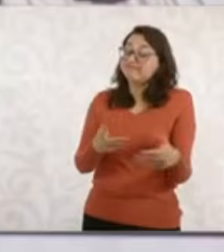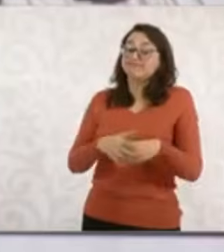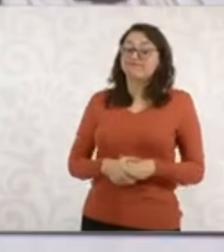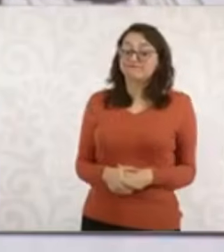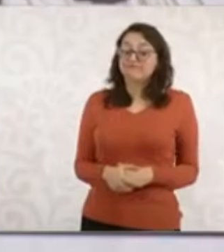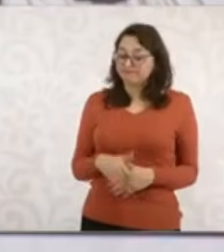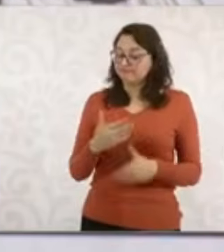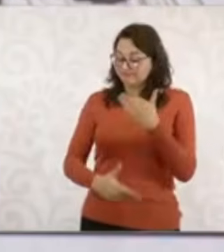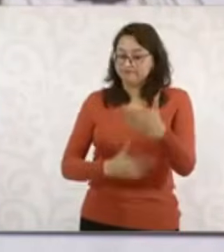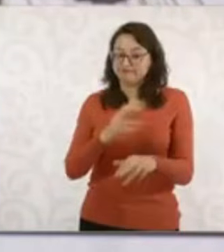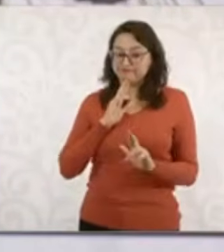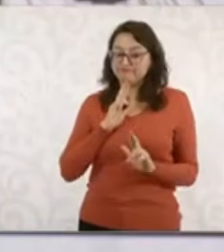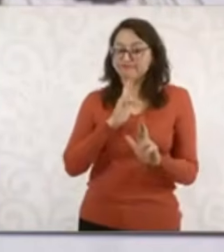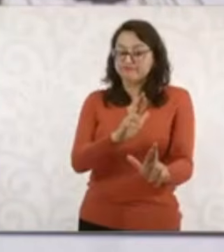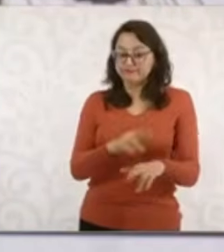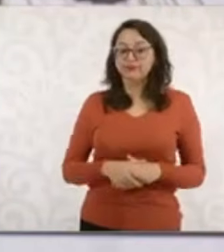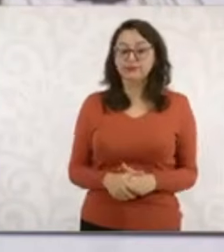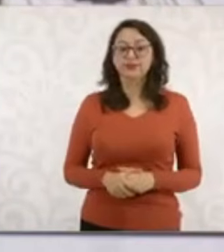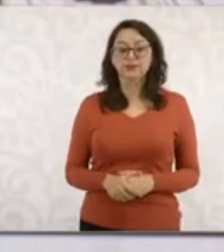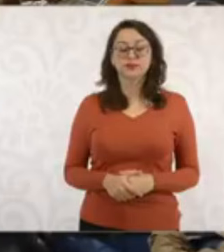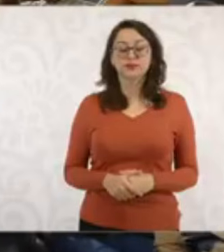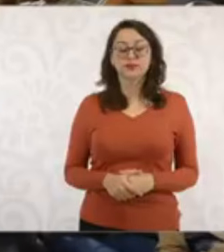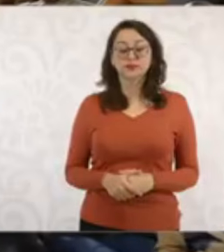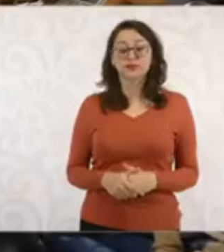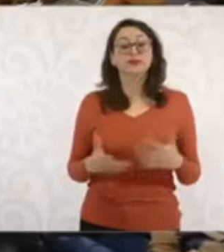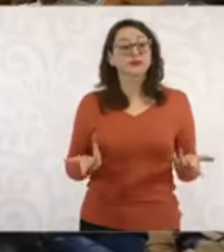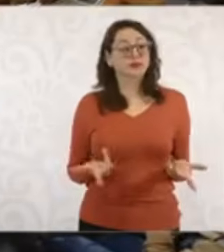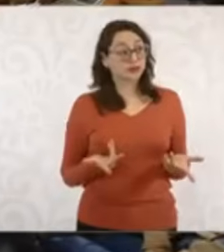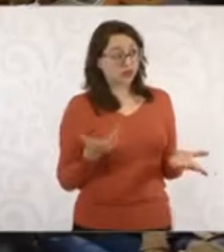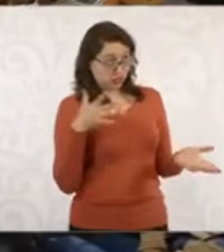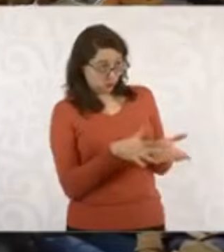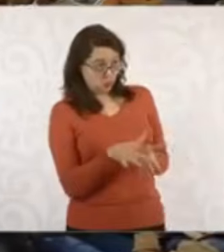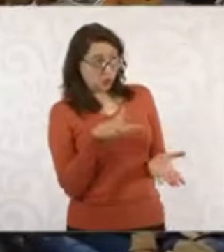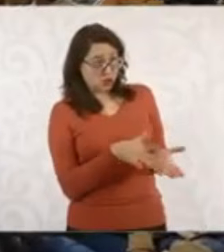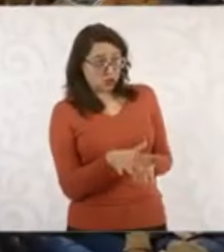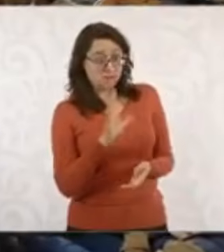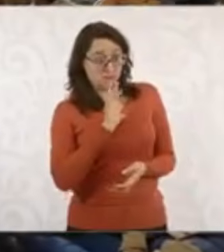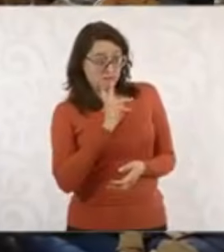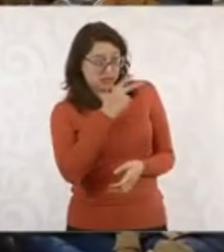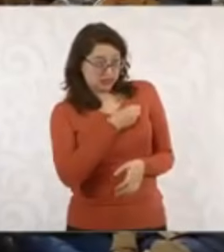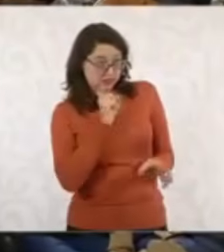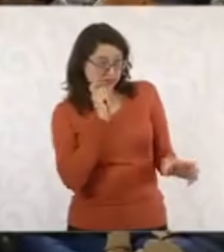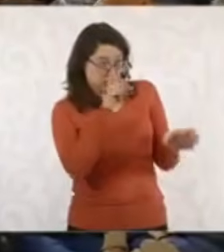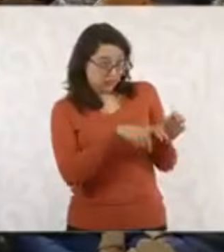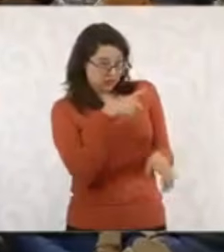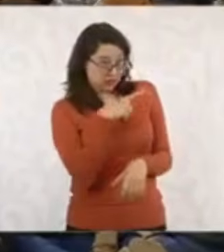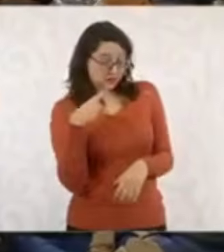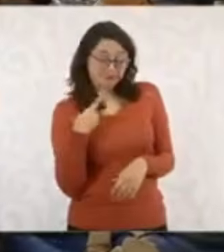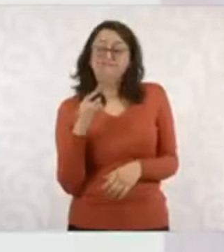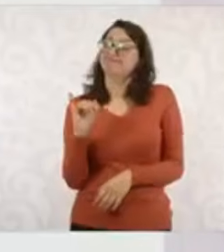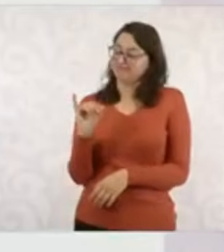unos días vamos a dar la respuesta. Pero apoyaría entonces que se considera Palestina y que… Sí, es muy